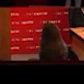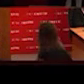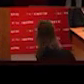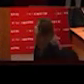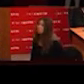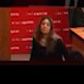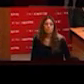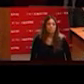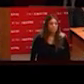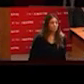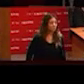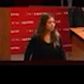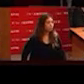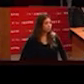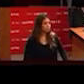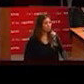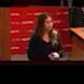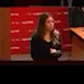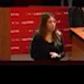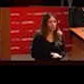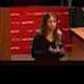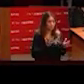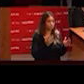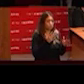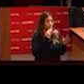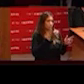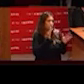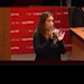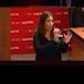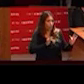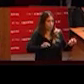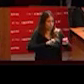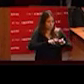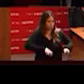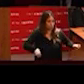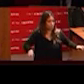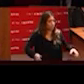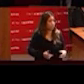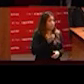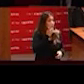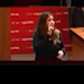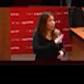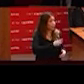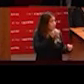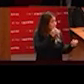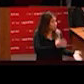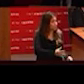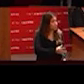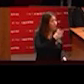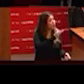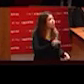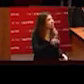gracias Bueno por Establecer un orden en la mesa ahora si os parece bien